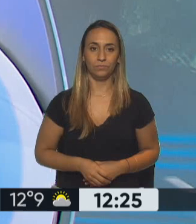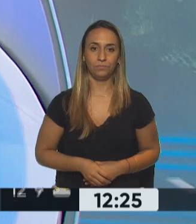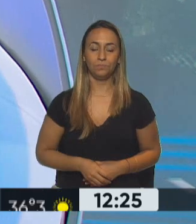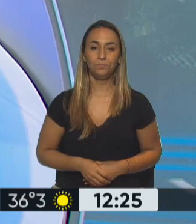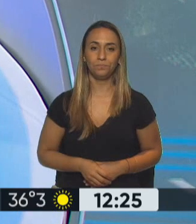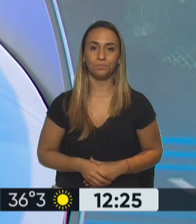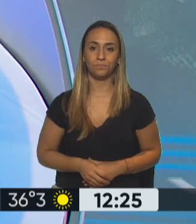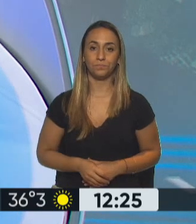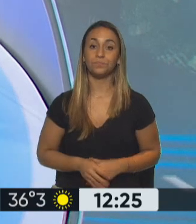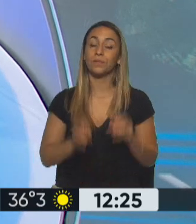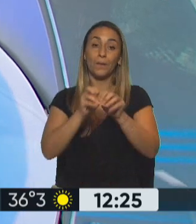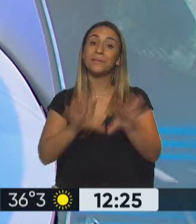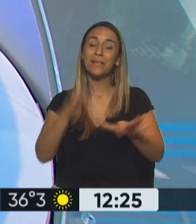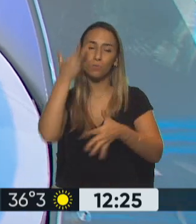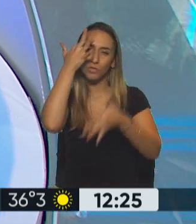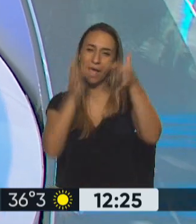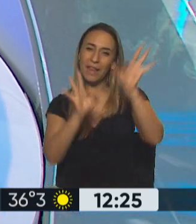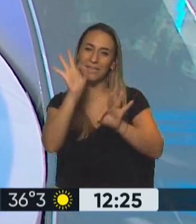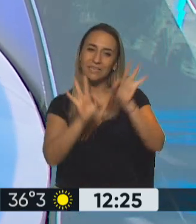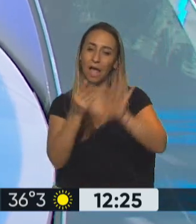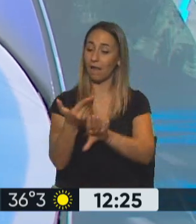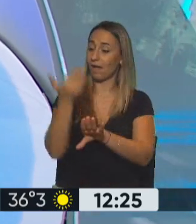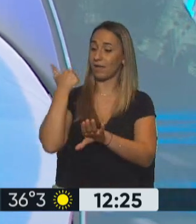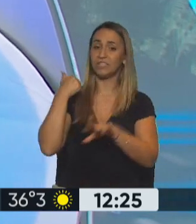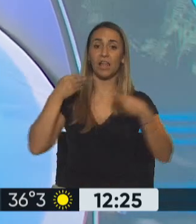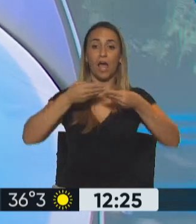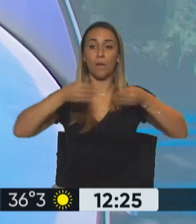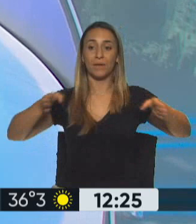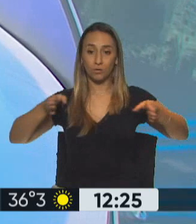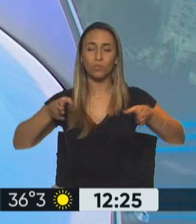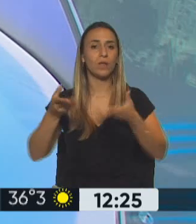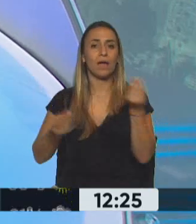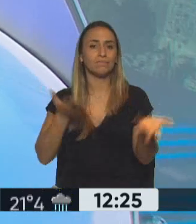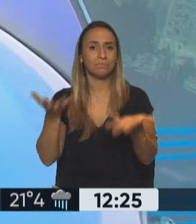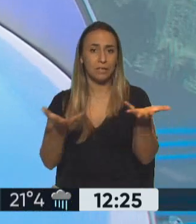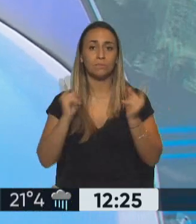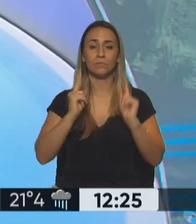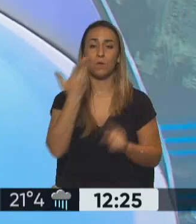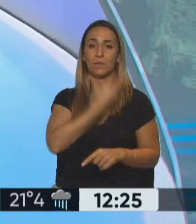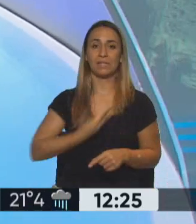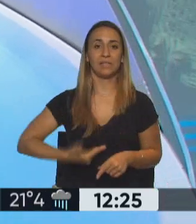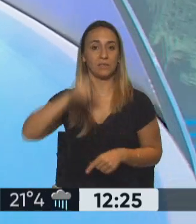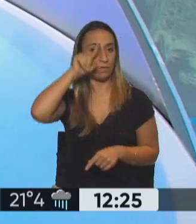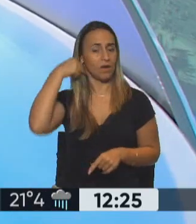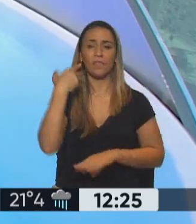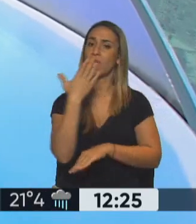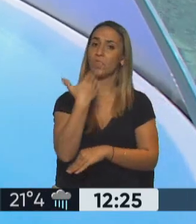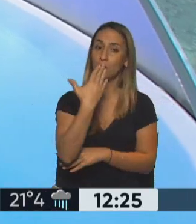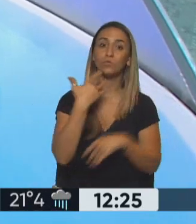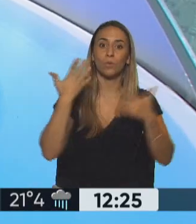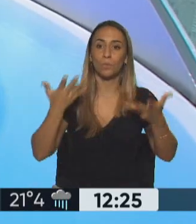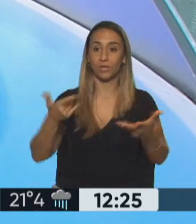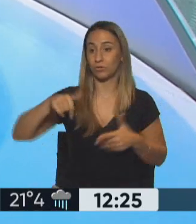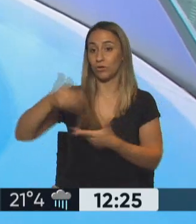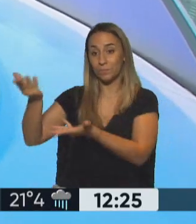Bien, comenzamos a analizar lo que fue ayer, la apertura de la Asamblea del Congreso, el discurso del presidente Alberto Fernández. Por eso en esta segunda edición de Noticias ya